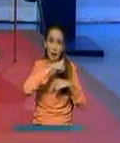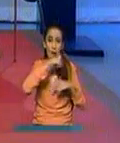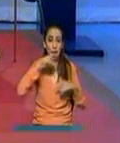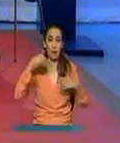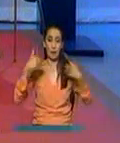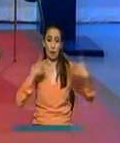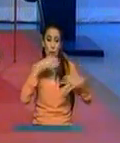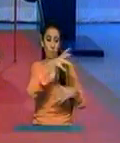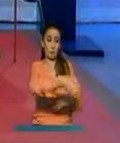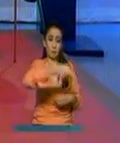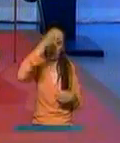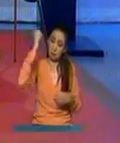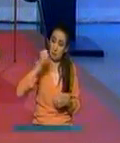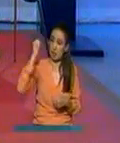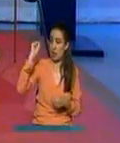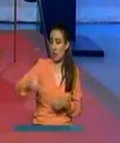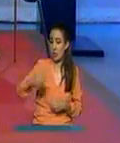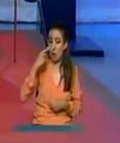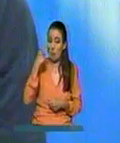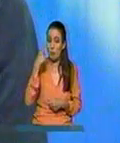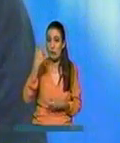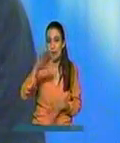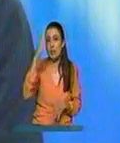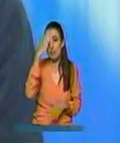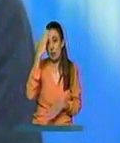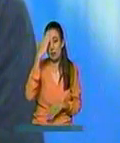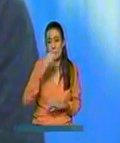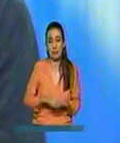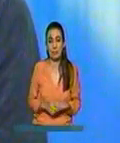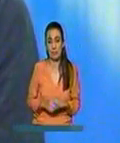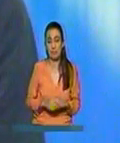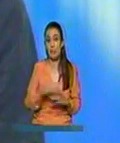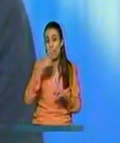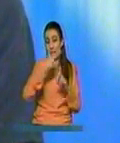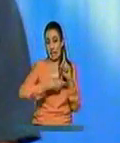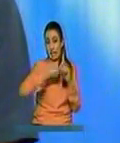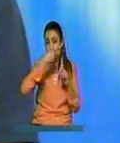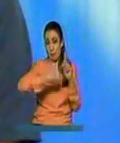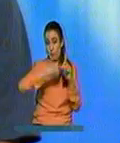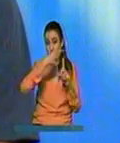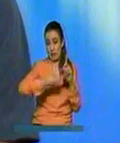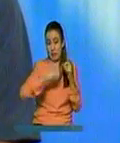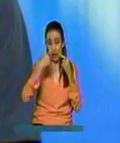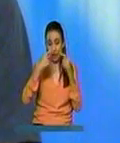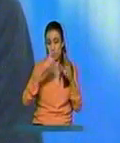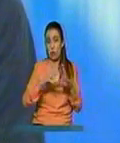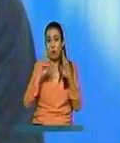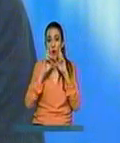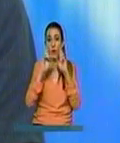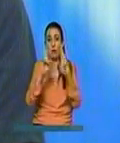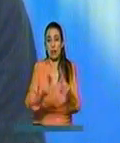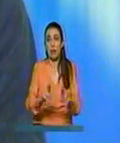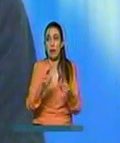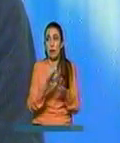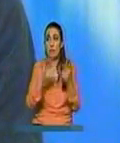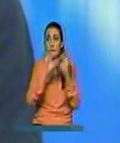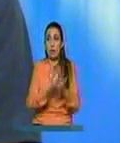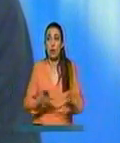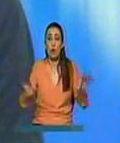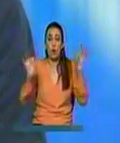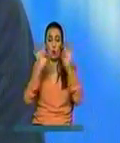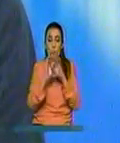aquí. Cogiste esa última que estaba ahí porque la reconociste. Y en el mercado del cliente, lo que tú reconoces es algo muy importante. Entonces, al